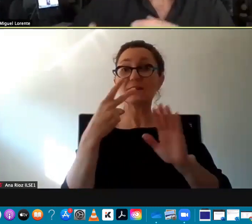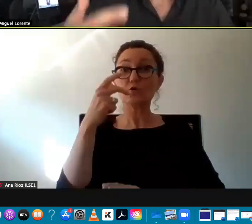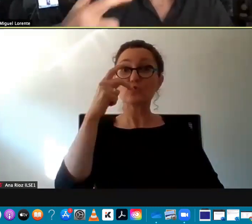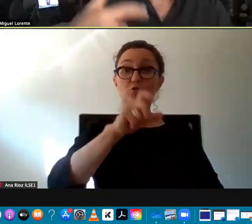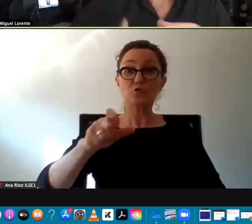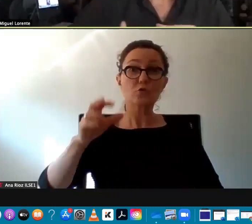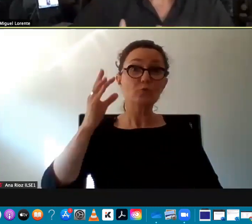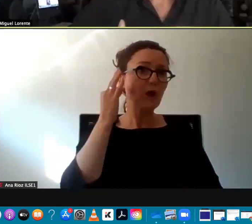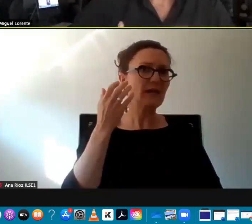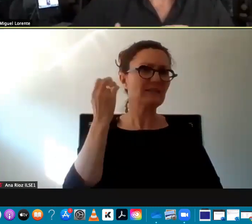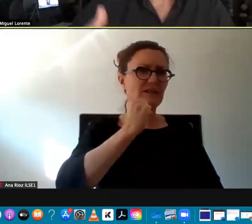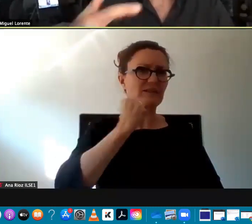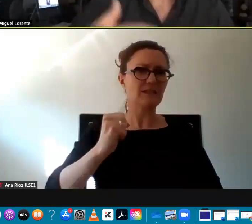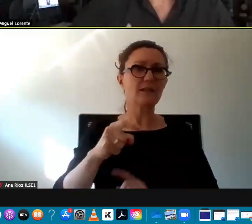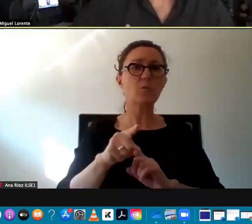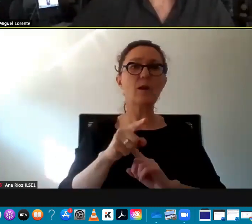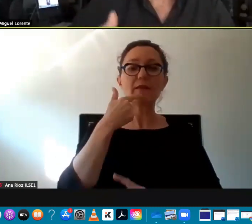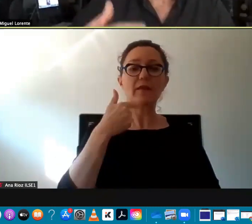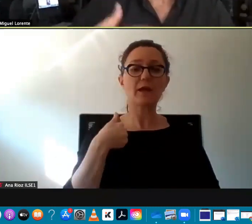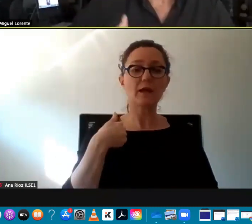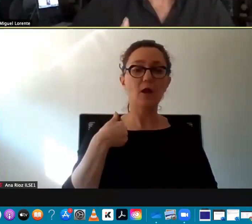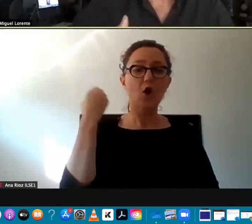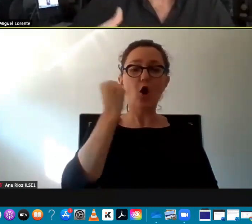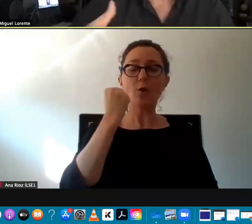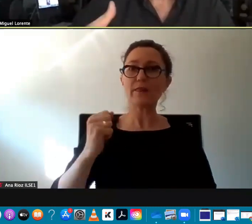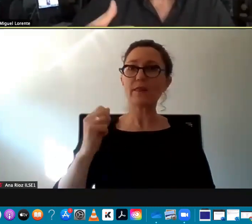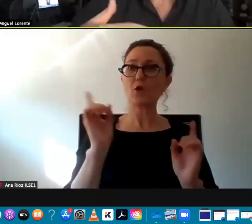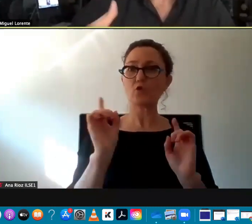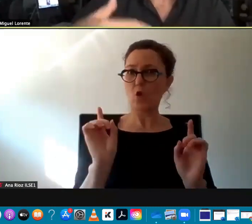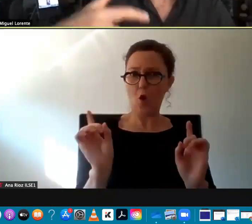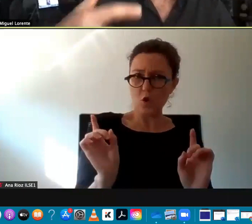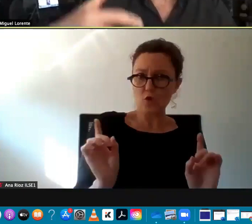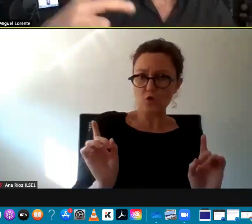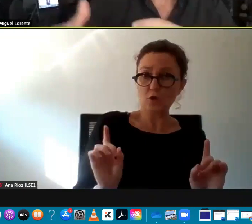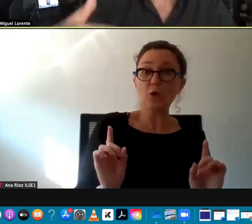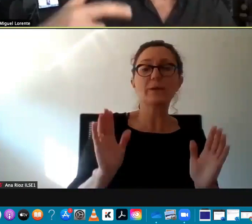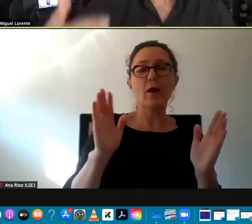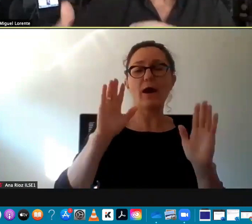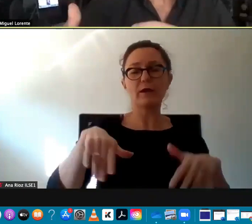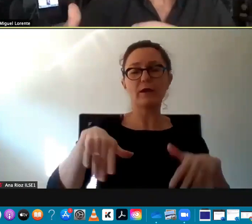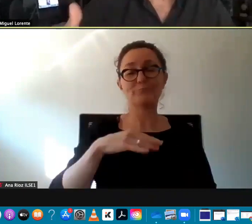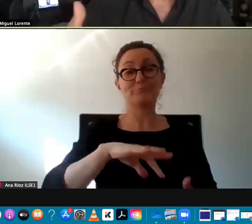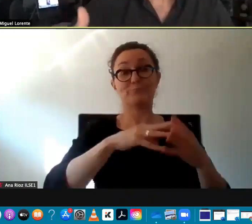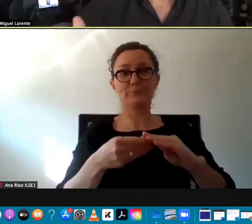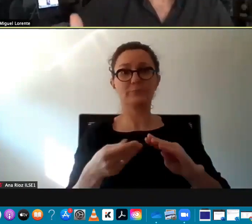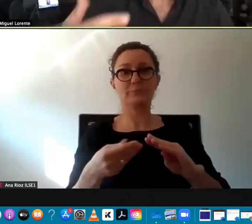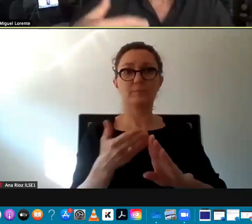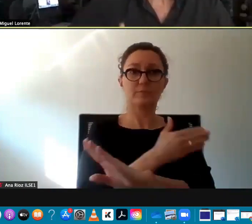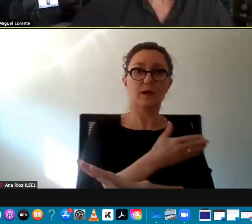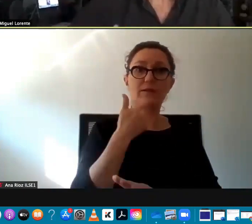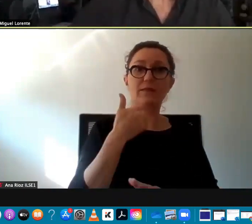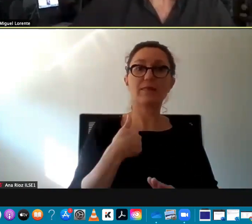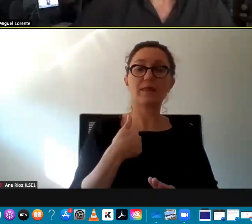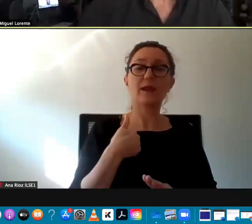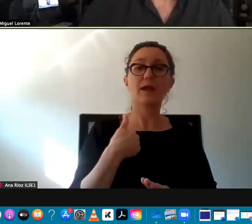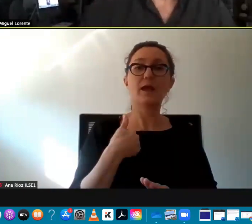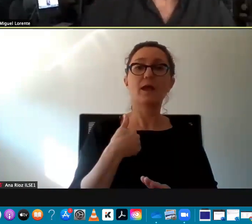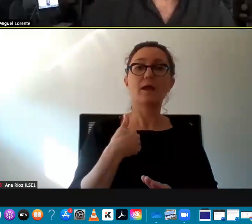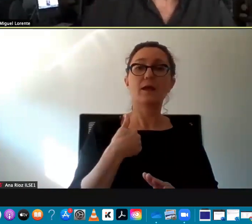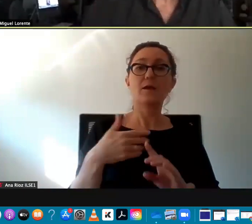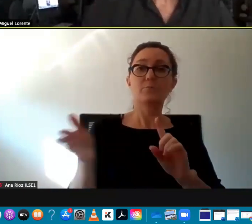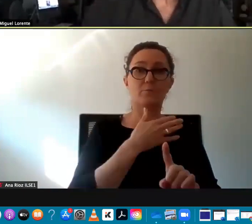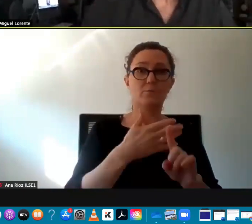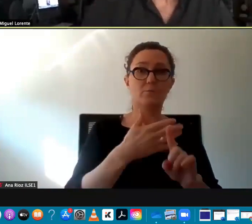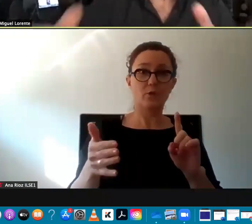los homicidios, pero sí negar las circunstancias en las que se han producido. Ahora, antes negaban la violencia del machismo y ahora niegan el machismo de la